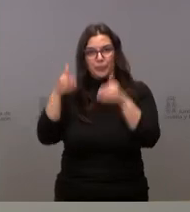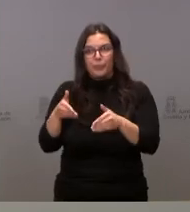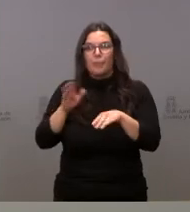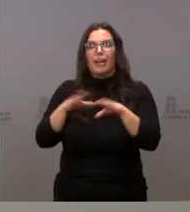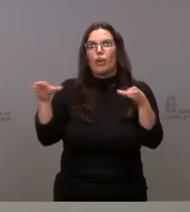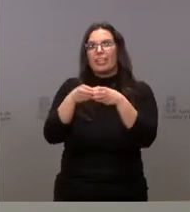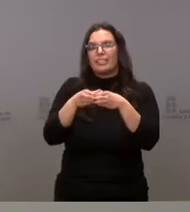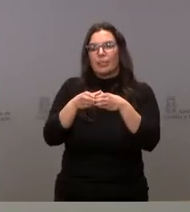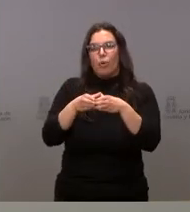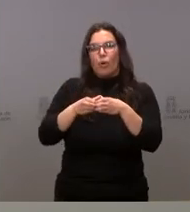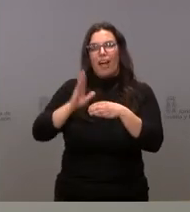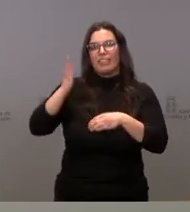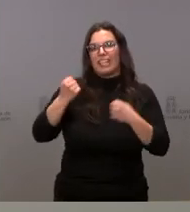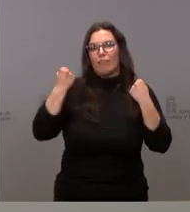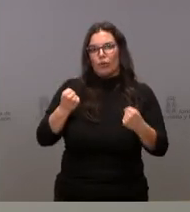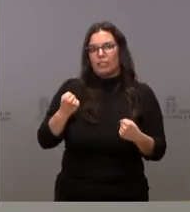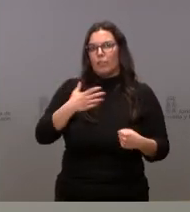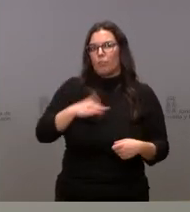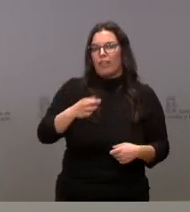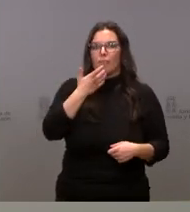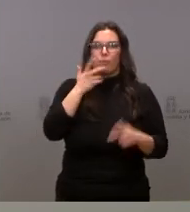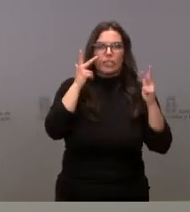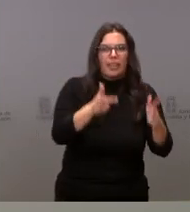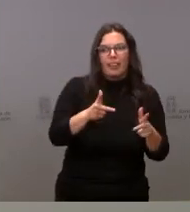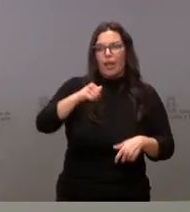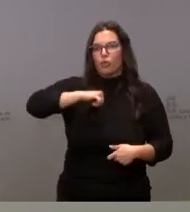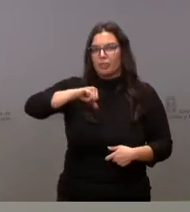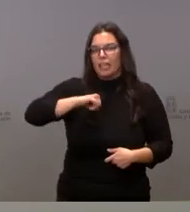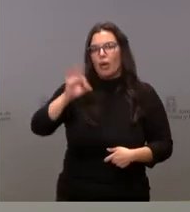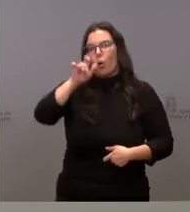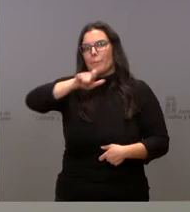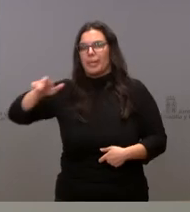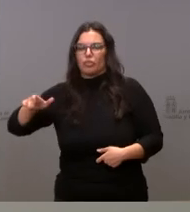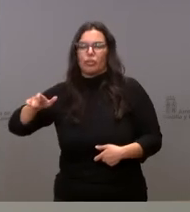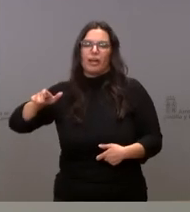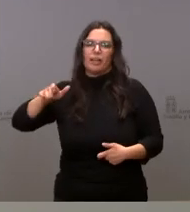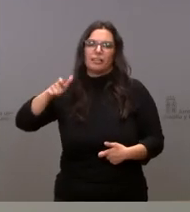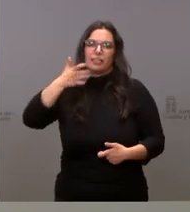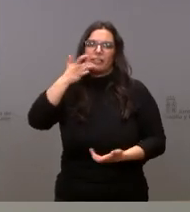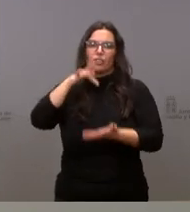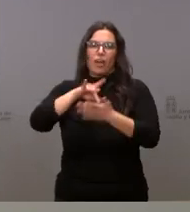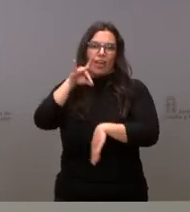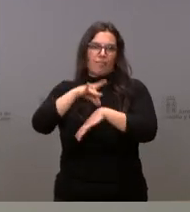es decir por ejemplo las residencias hospitales o personas con enfermedades